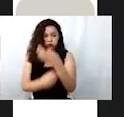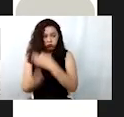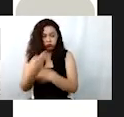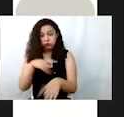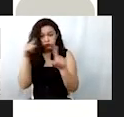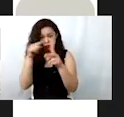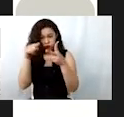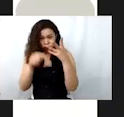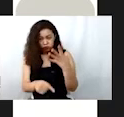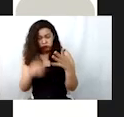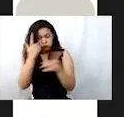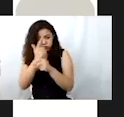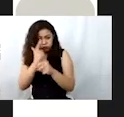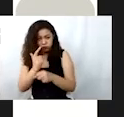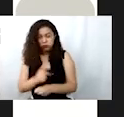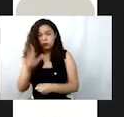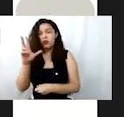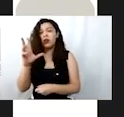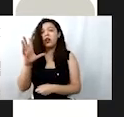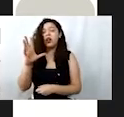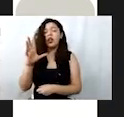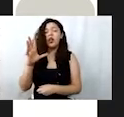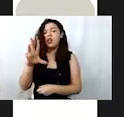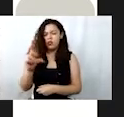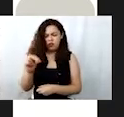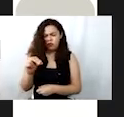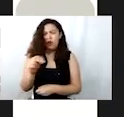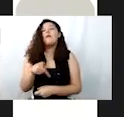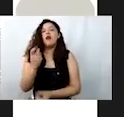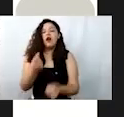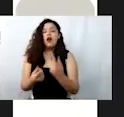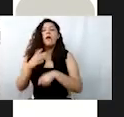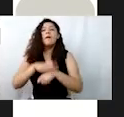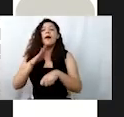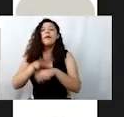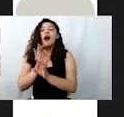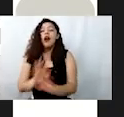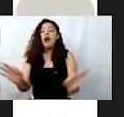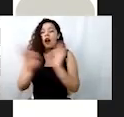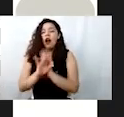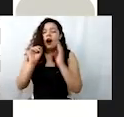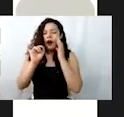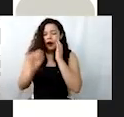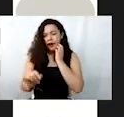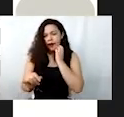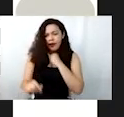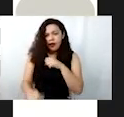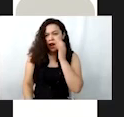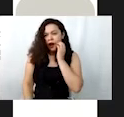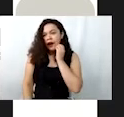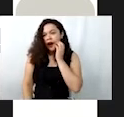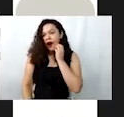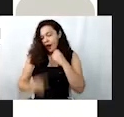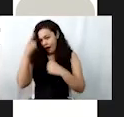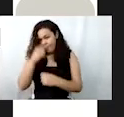y todos los objetivos, pero al menos aquellos que son prioritarios sí, pues para poder